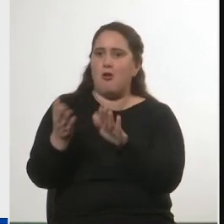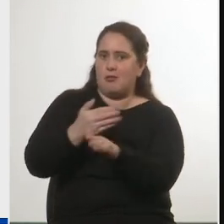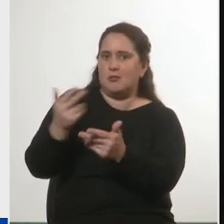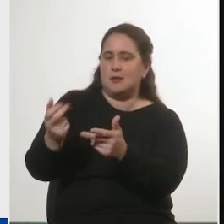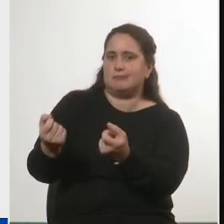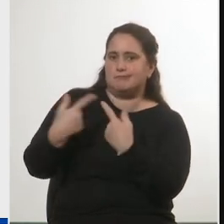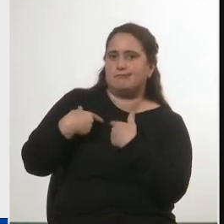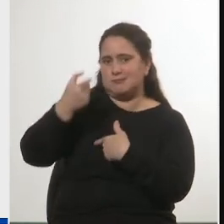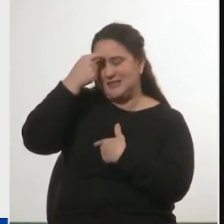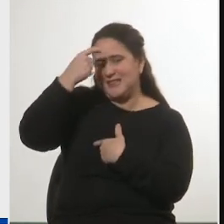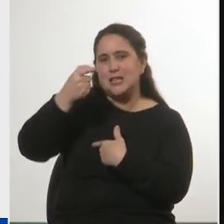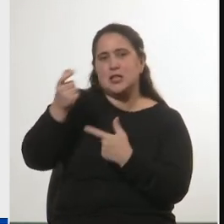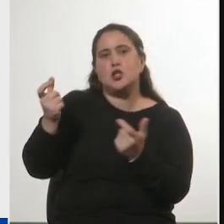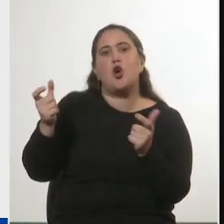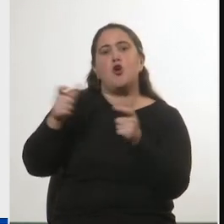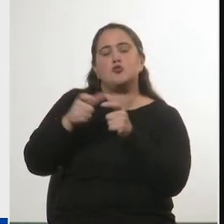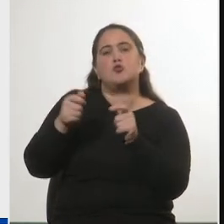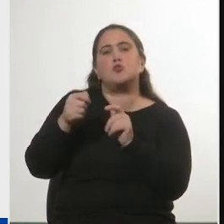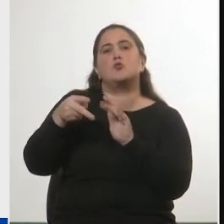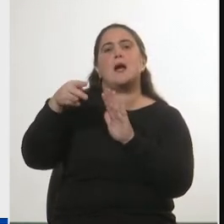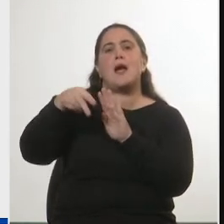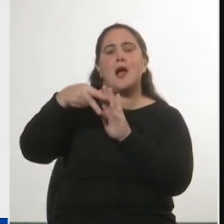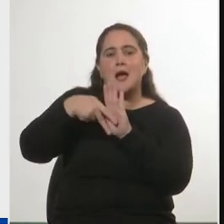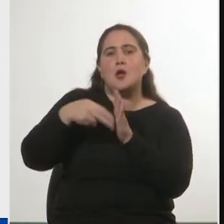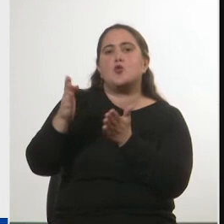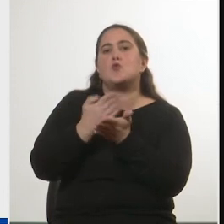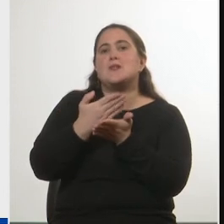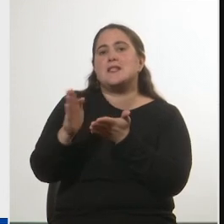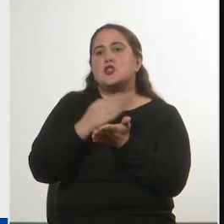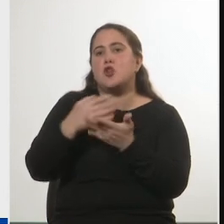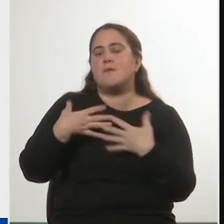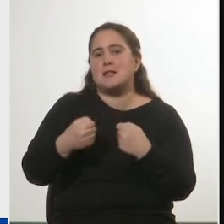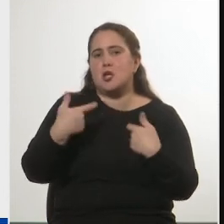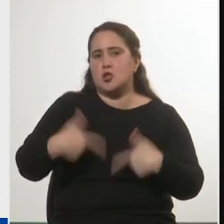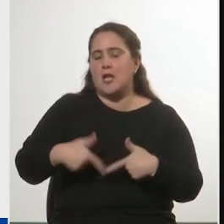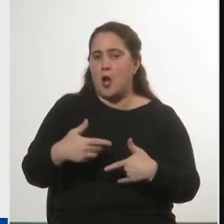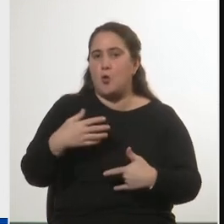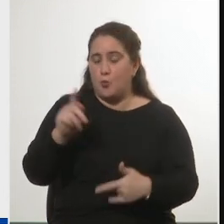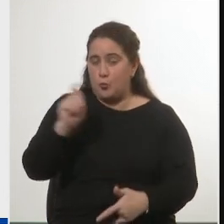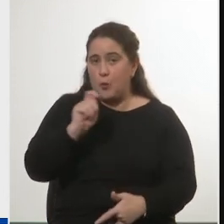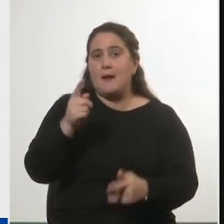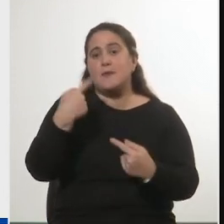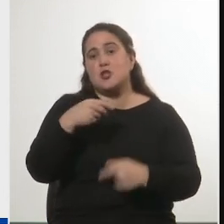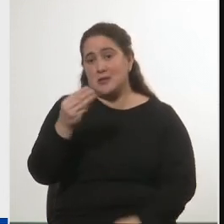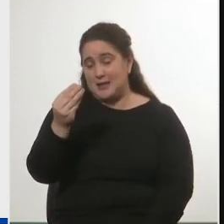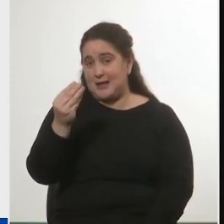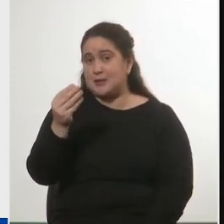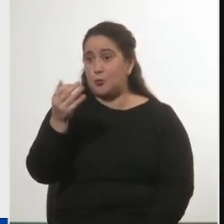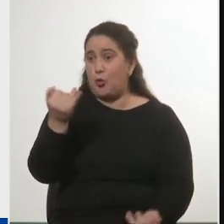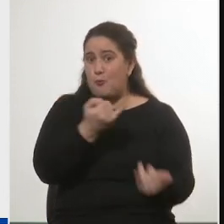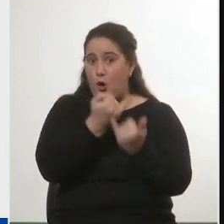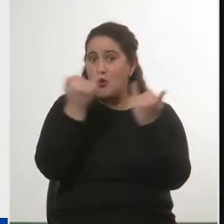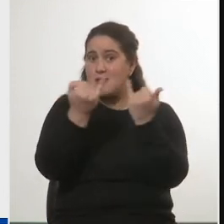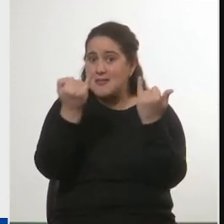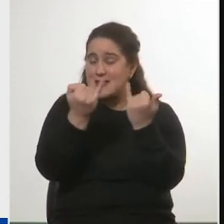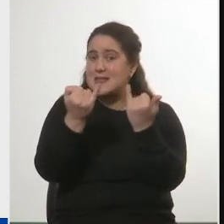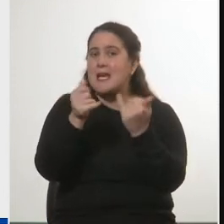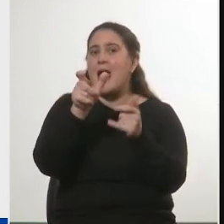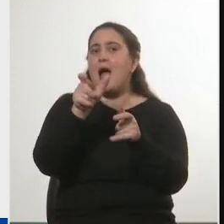aportados por los técnicos del Programa de Nutrición del Ministerio de Salud Pública, la ingesta diaria de sodio para los